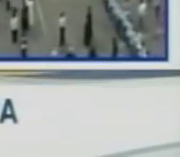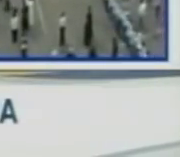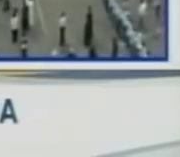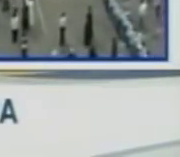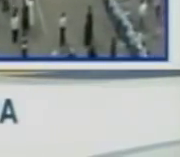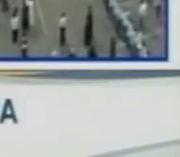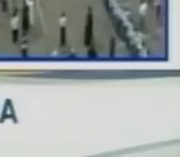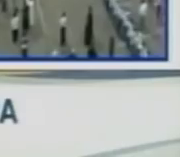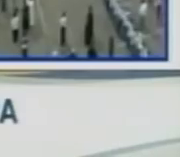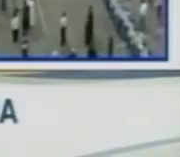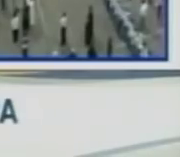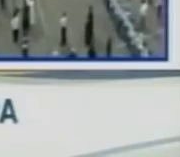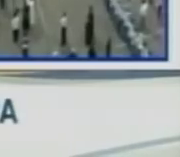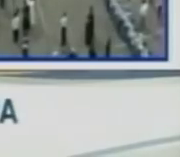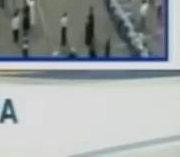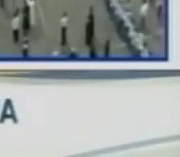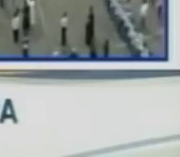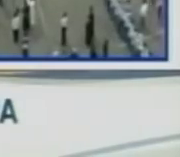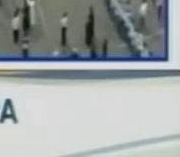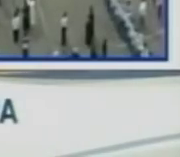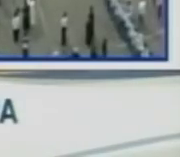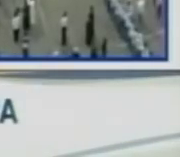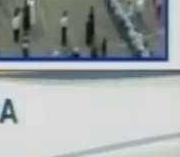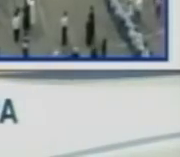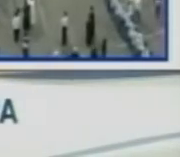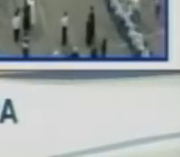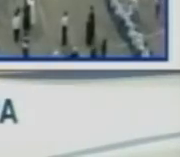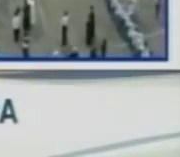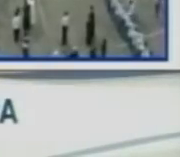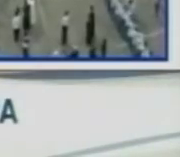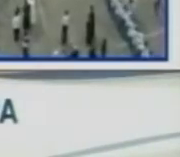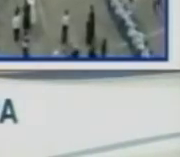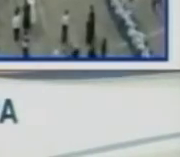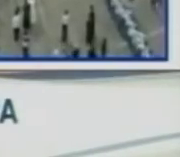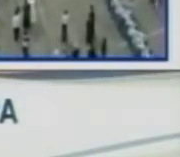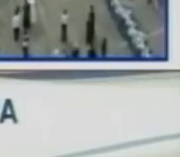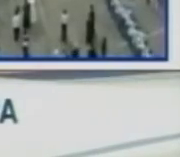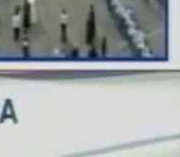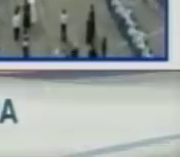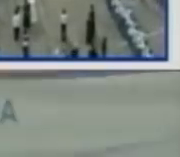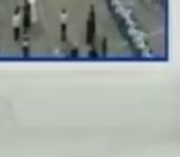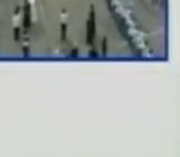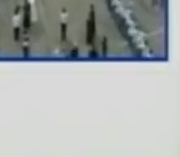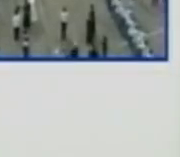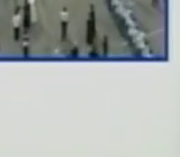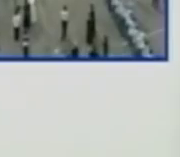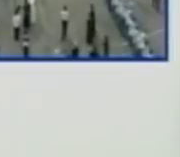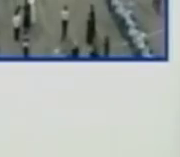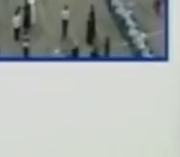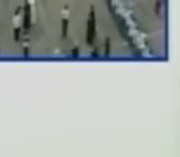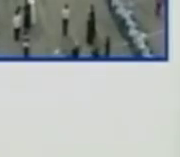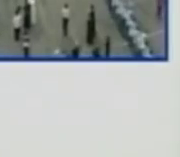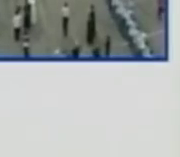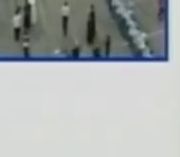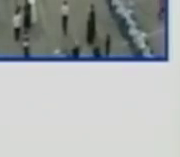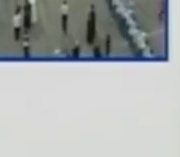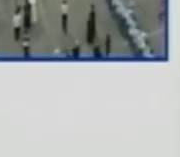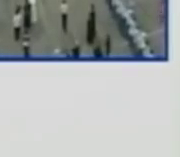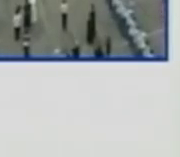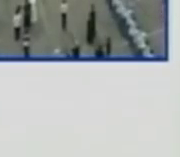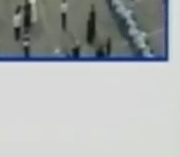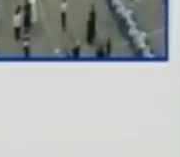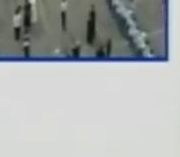estoy seguro, 2017, año de recuperación, de unión, ¿no? Quedarán atrás, solos y aislados,